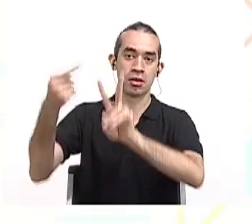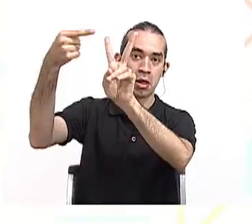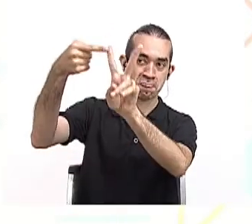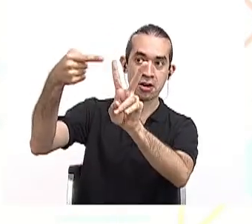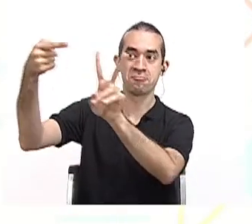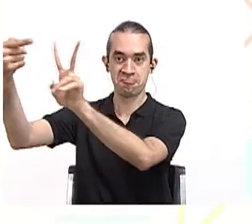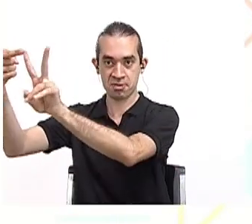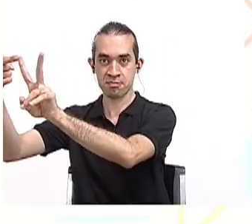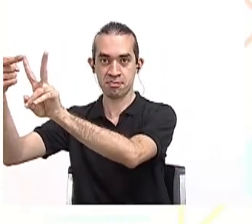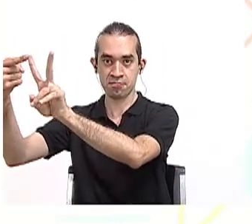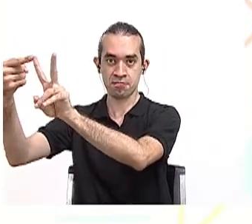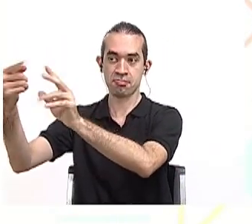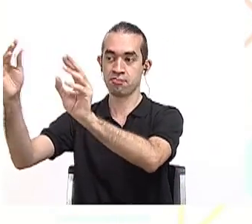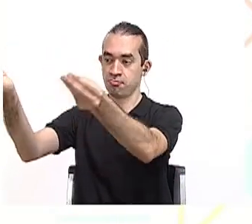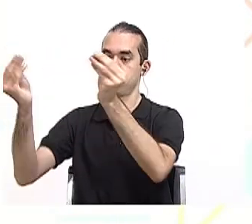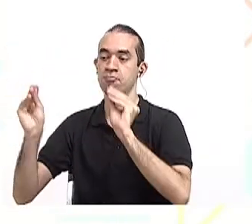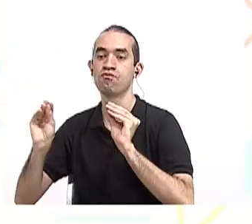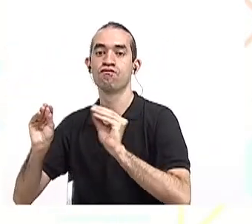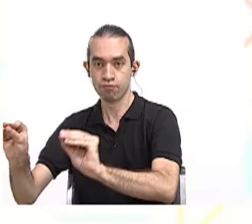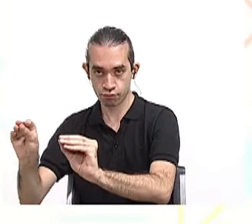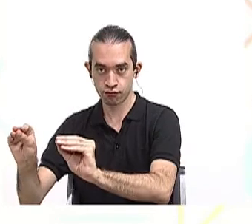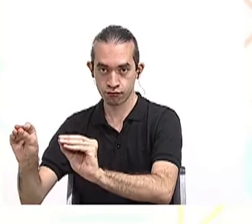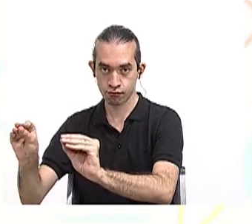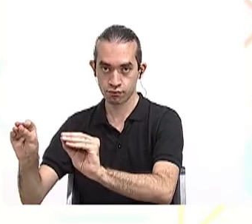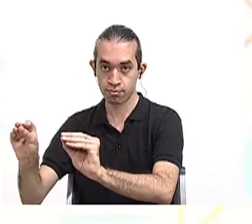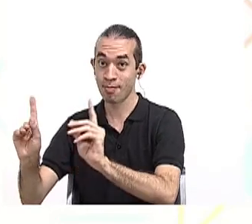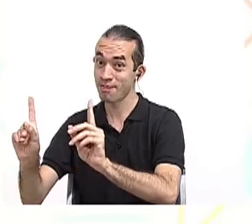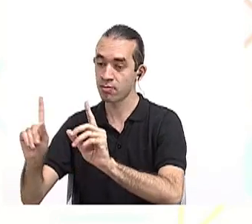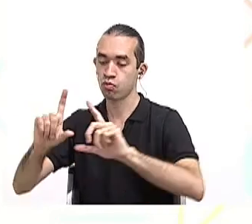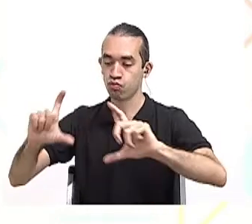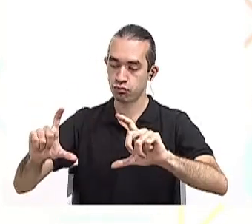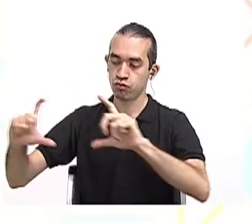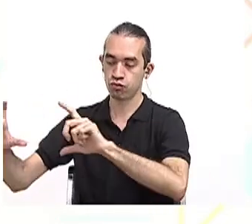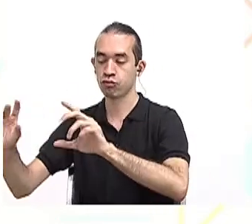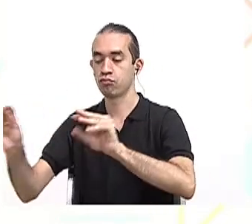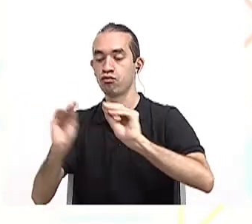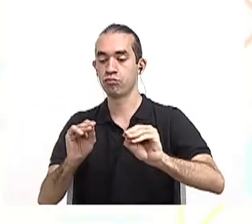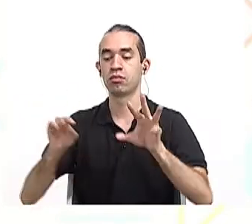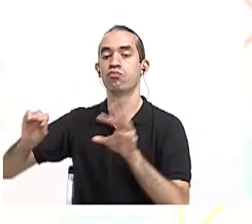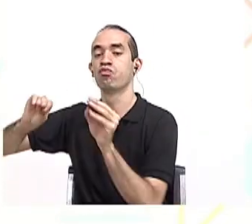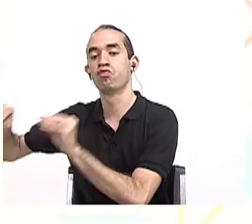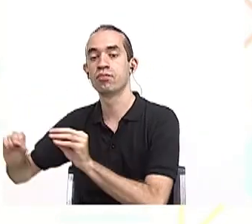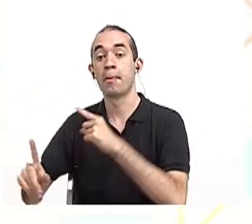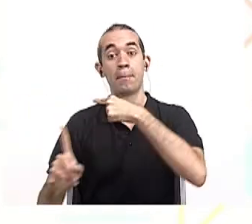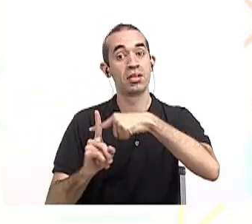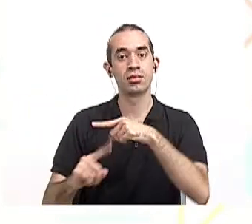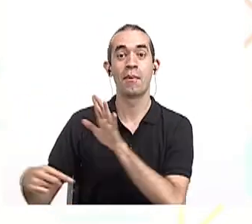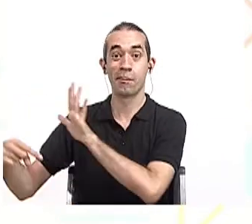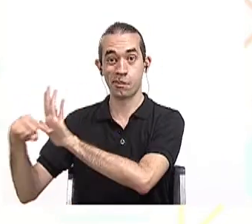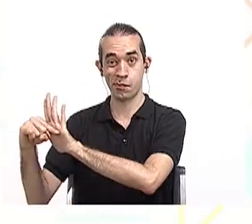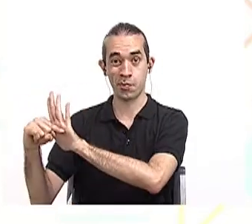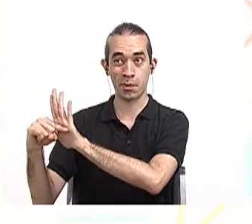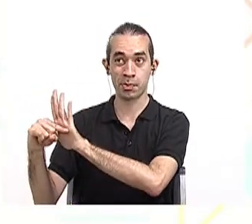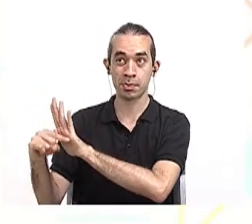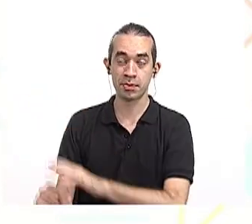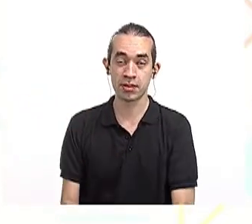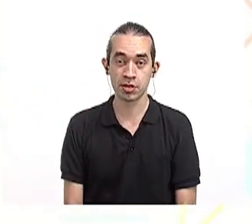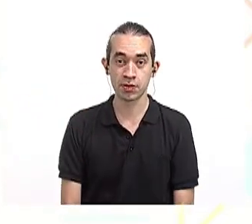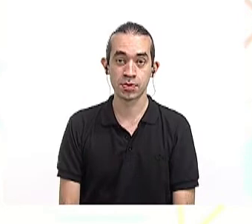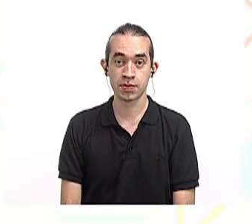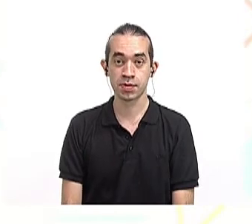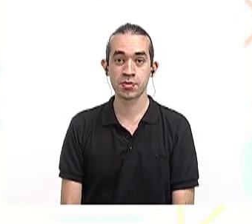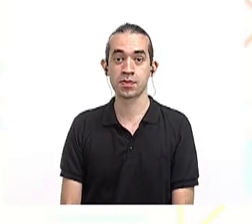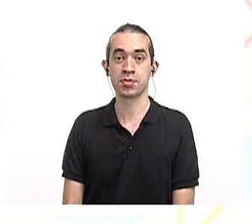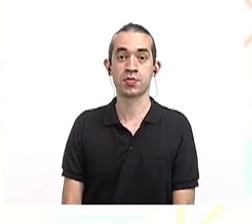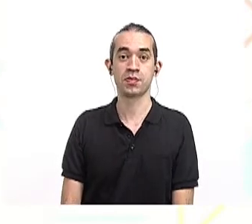cada término y colocamos dos paréntesis, uno con más y el otro con